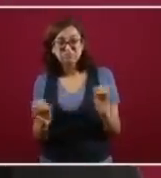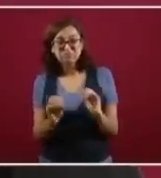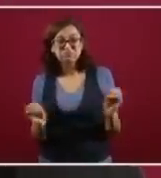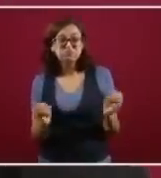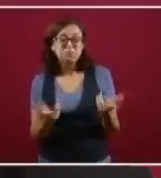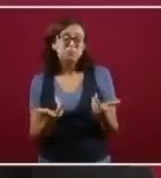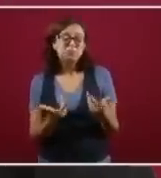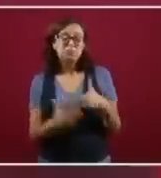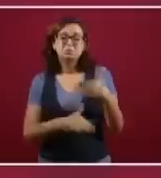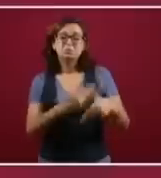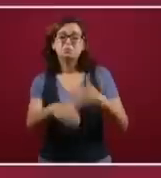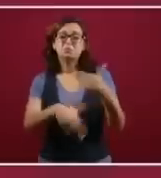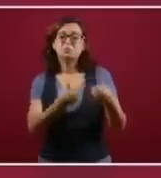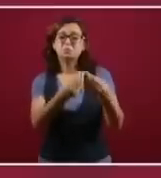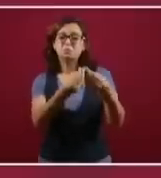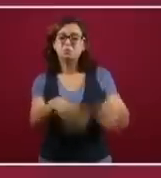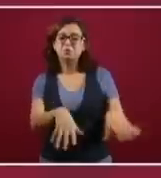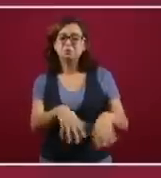progresa.